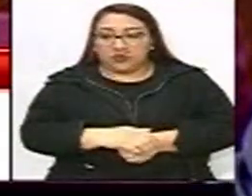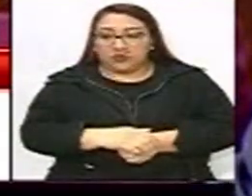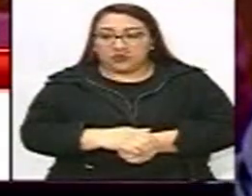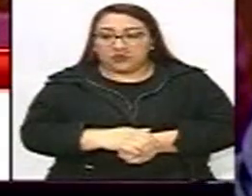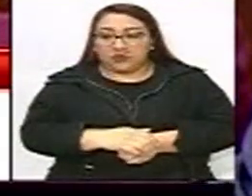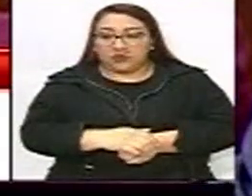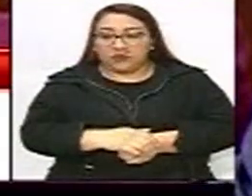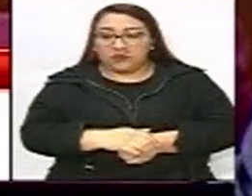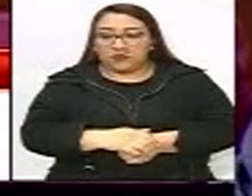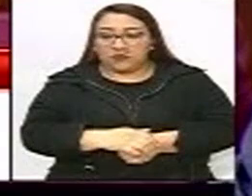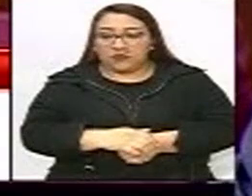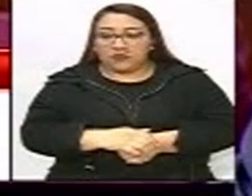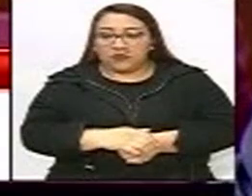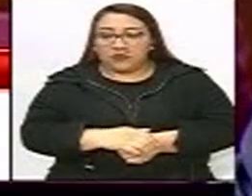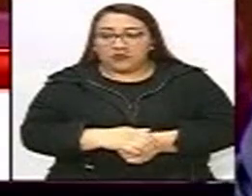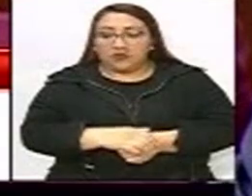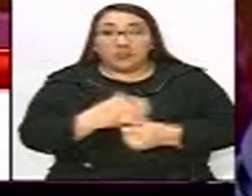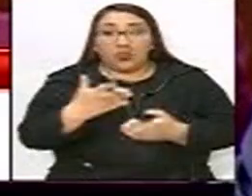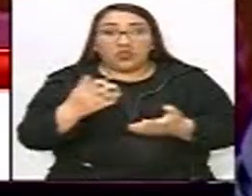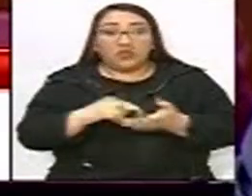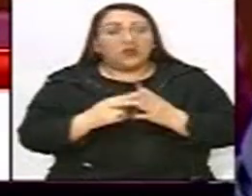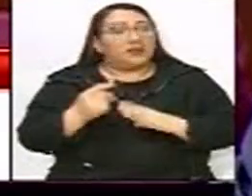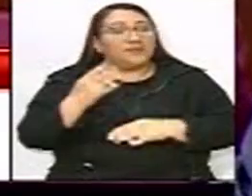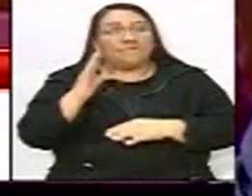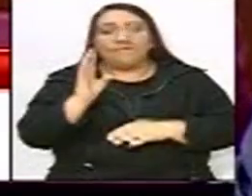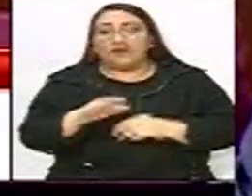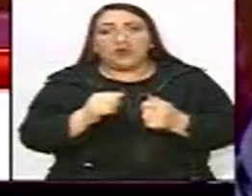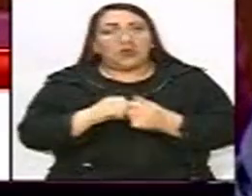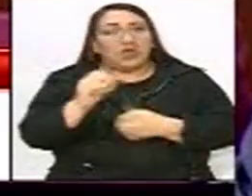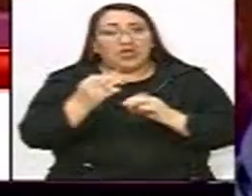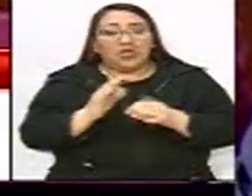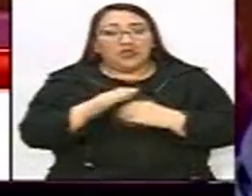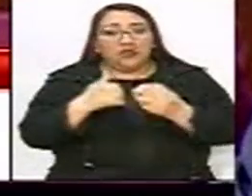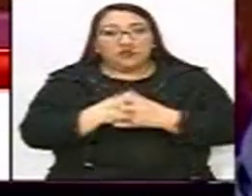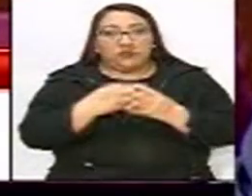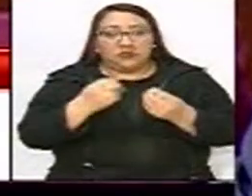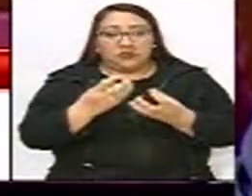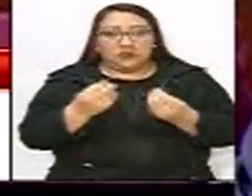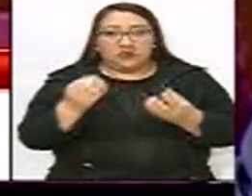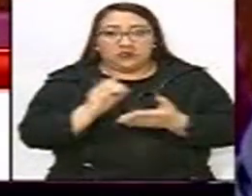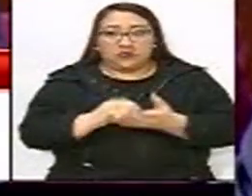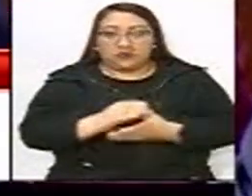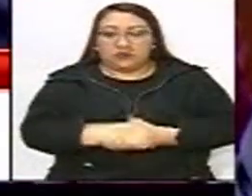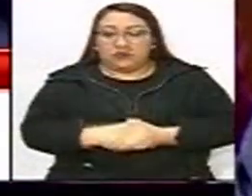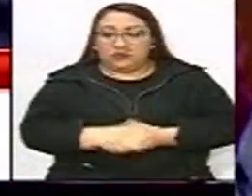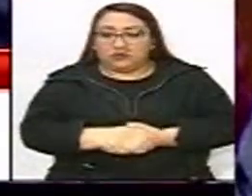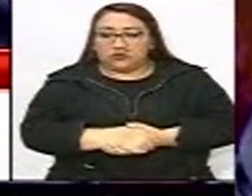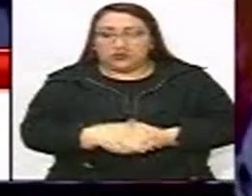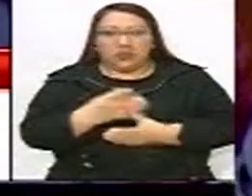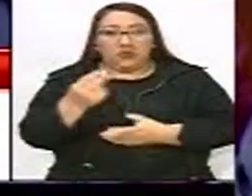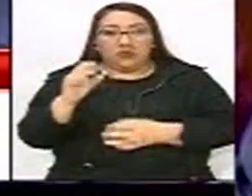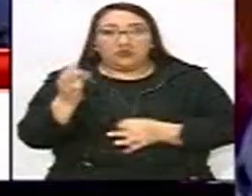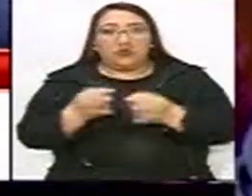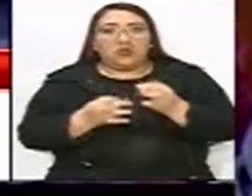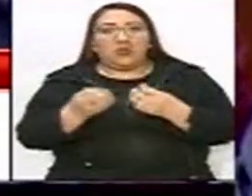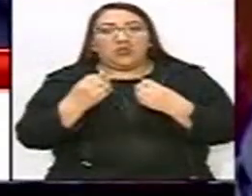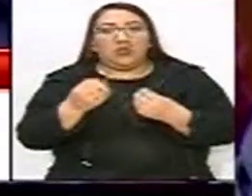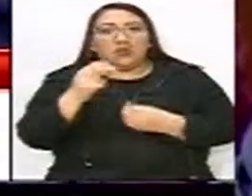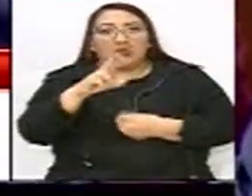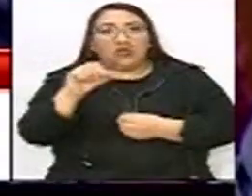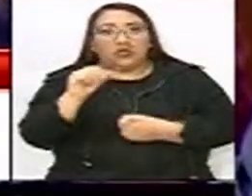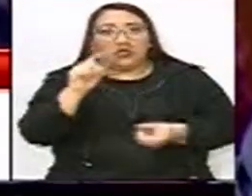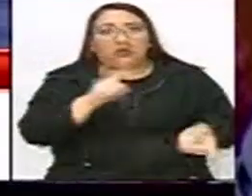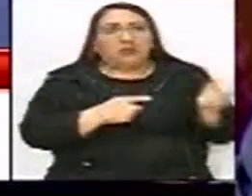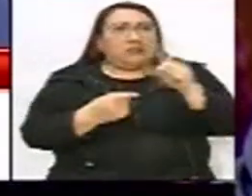ha sido, digamos, un elemento que ha distorsionado el cálculo de la tarifa, porque muchas veces no hay una explicación de cómo de 3